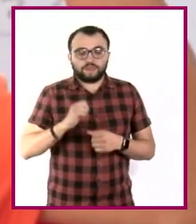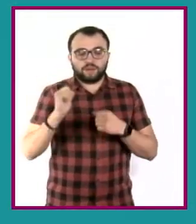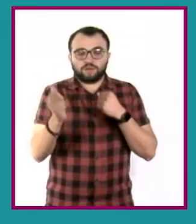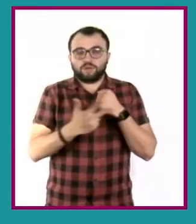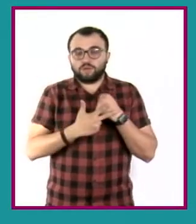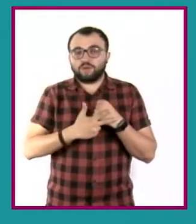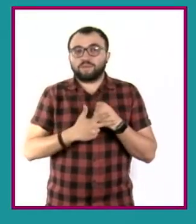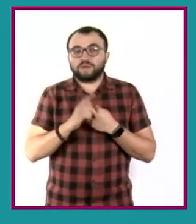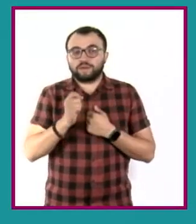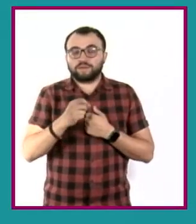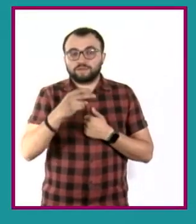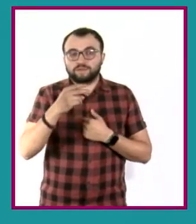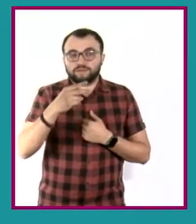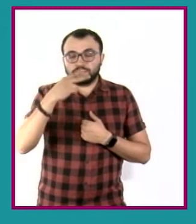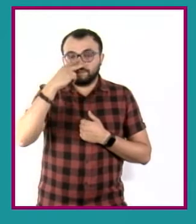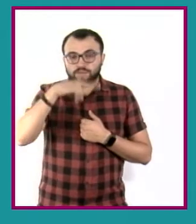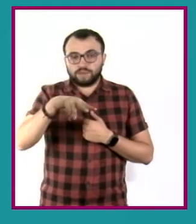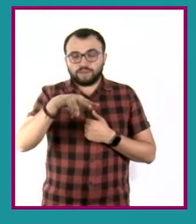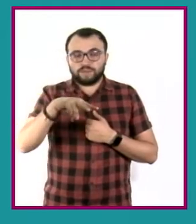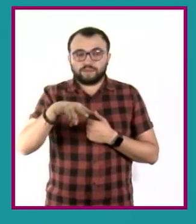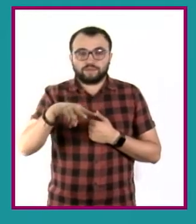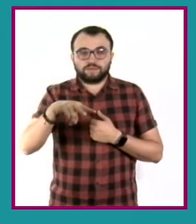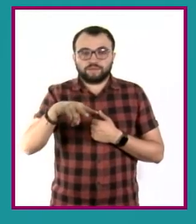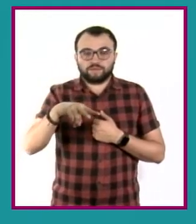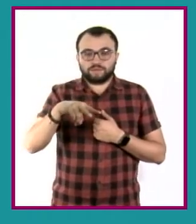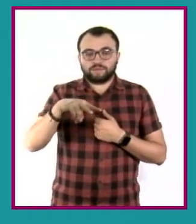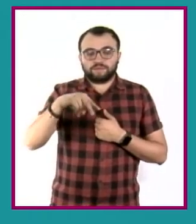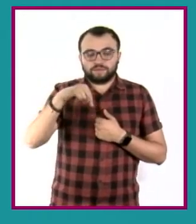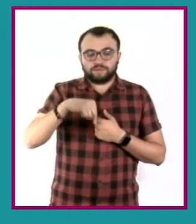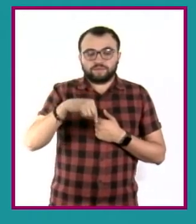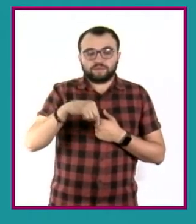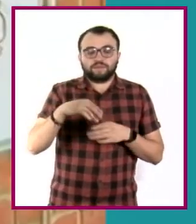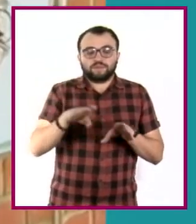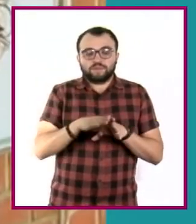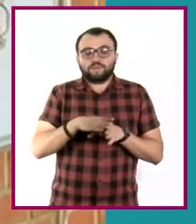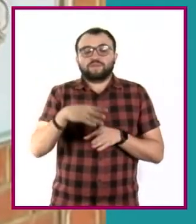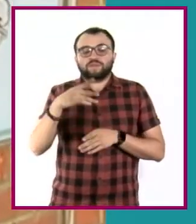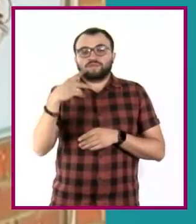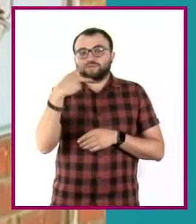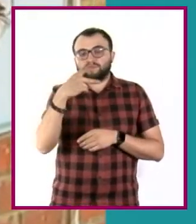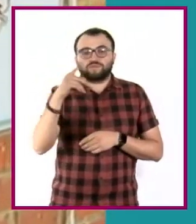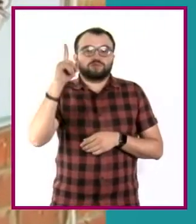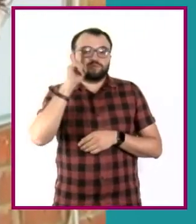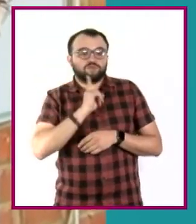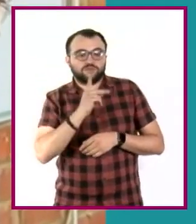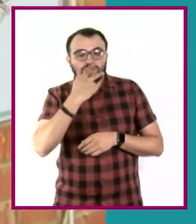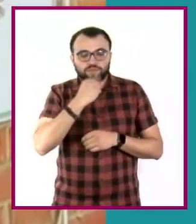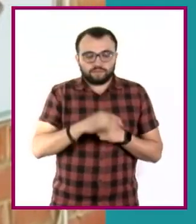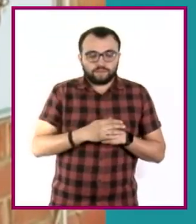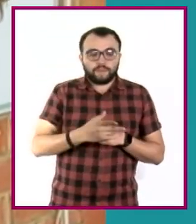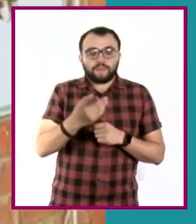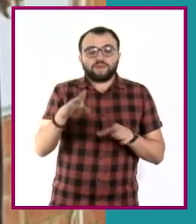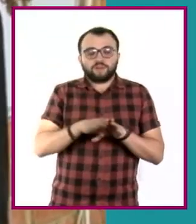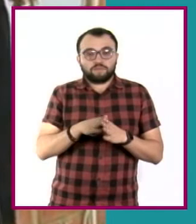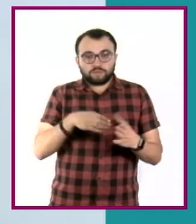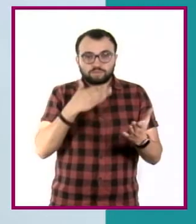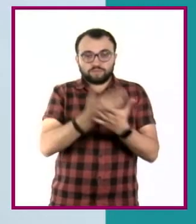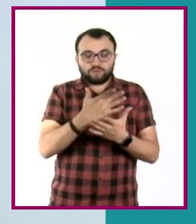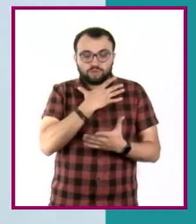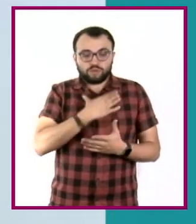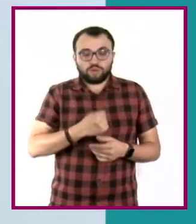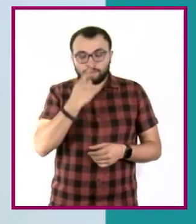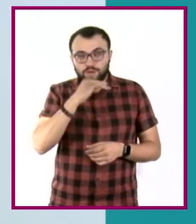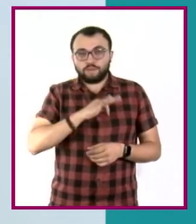Matemáticas Femenil, realizada en Bucarest, Rumania, consiguiendo una medalla de oro y la propuesta para que estudie matemáticas en una de